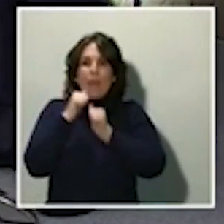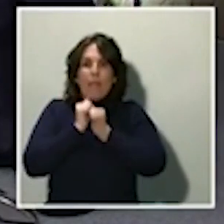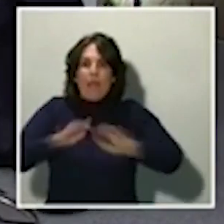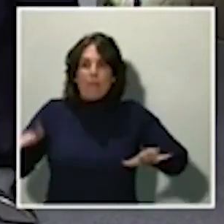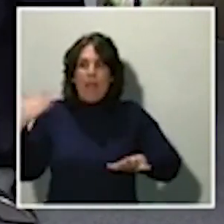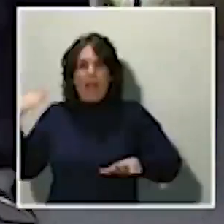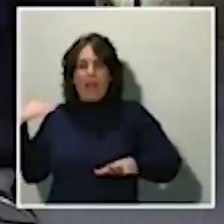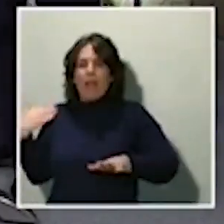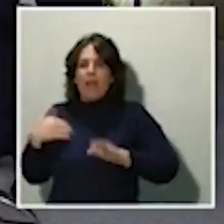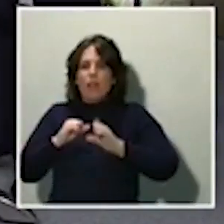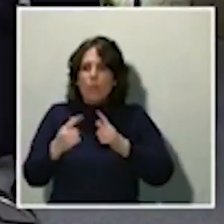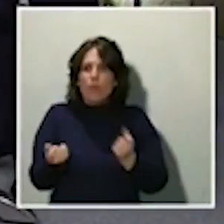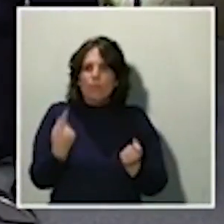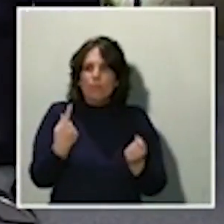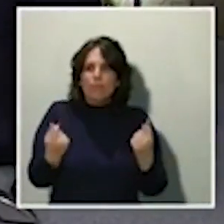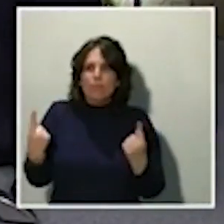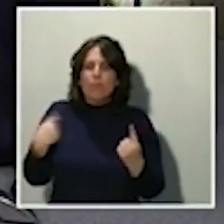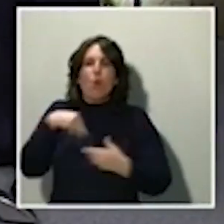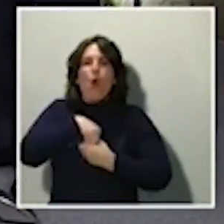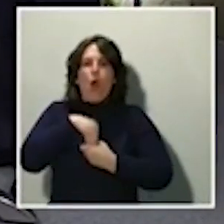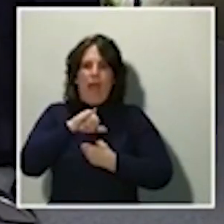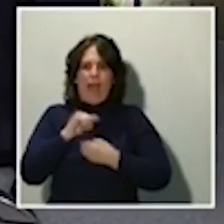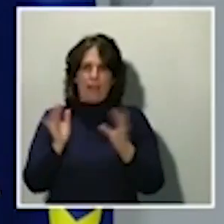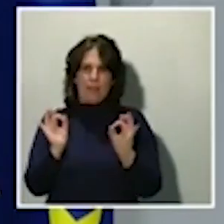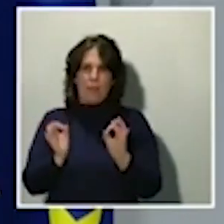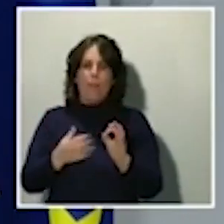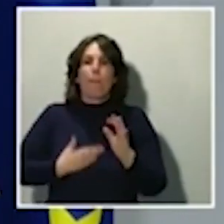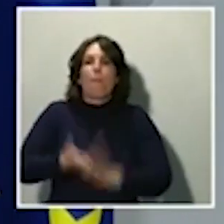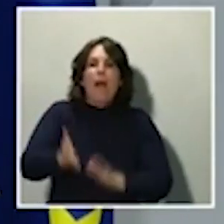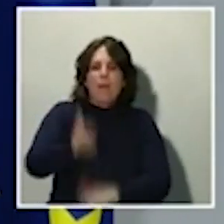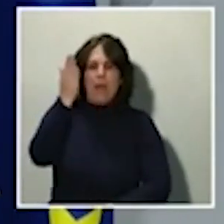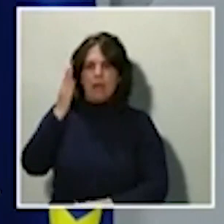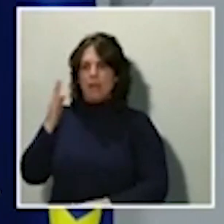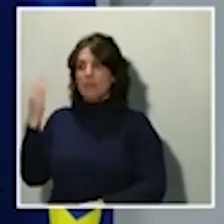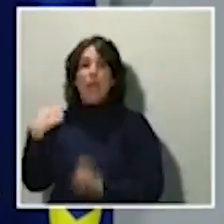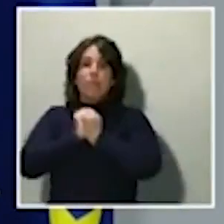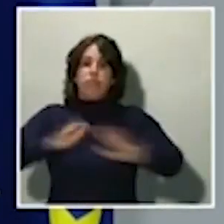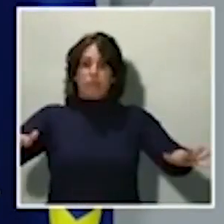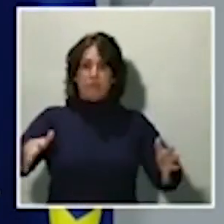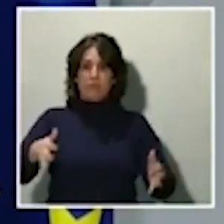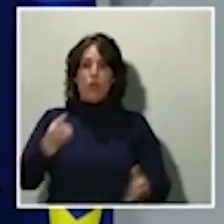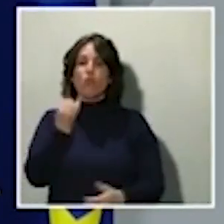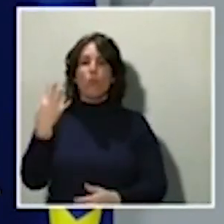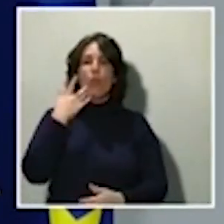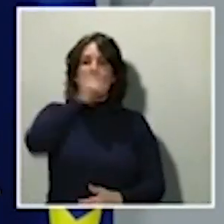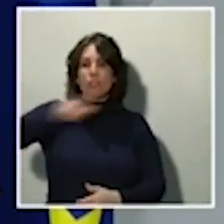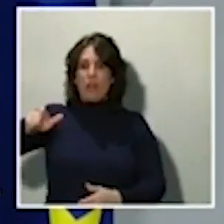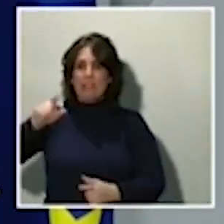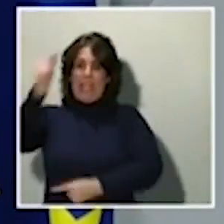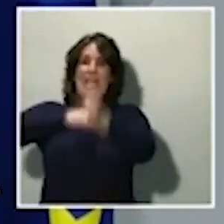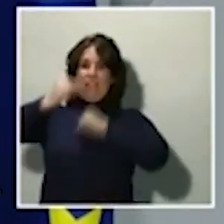la evolución se puede seguir y el número de casos infectados no tiene por qué ser exactamente